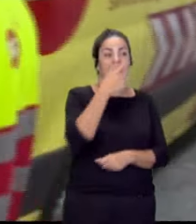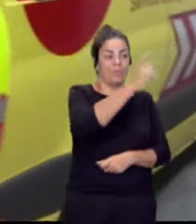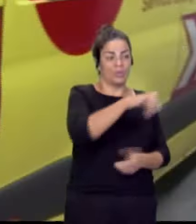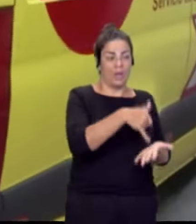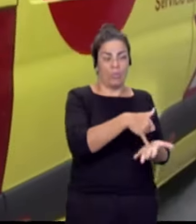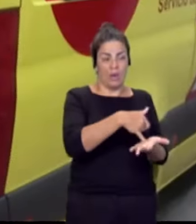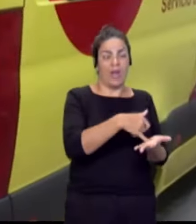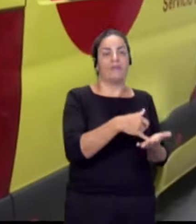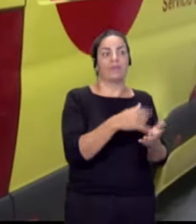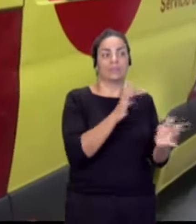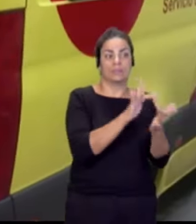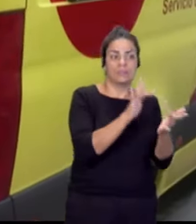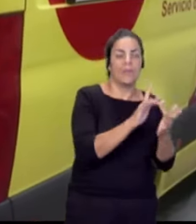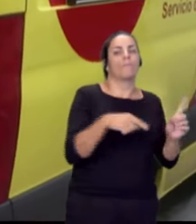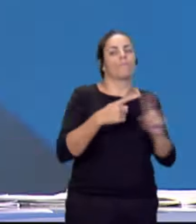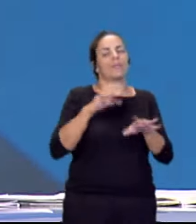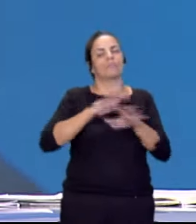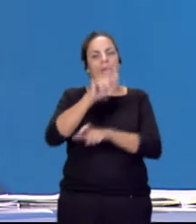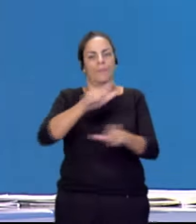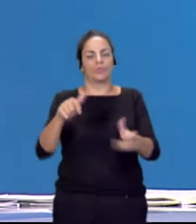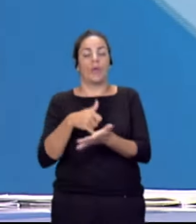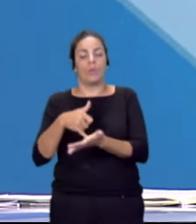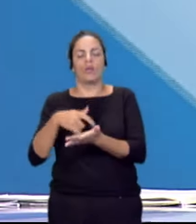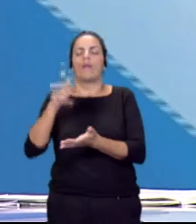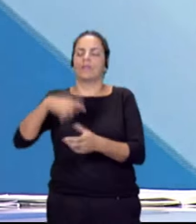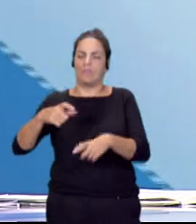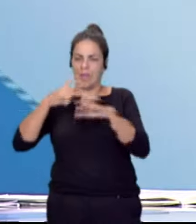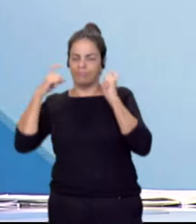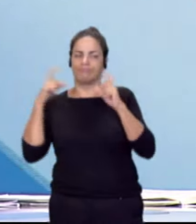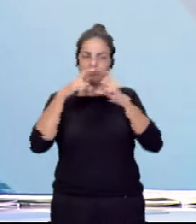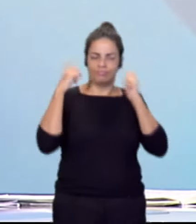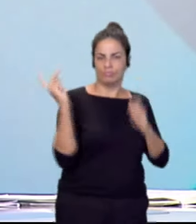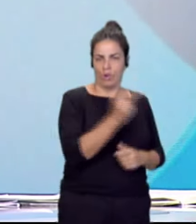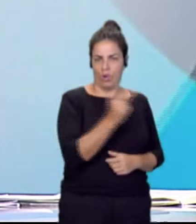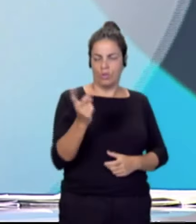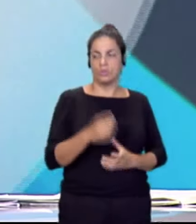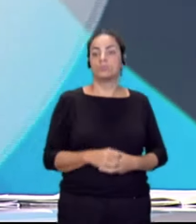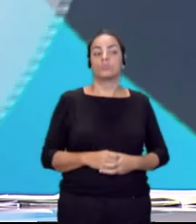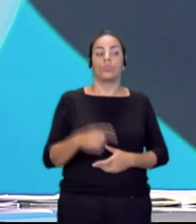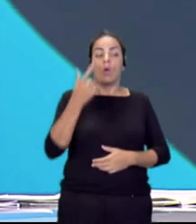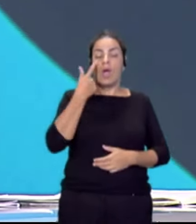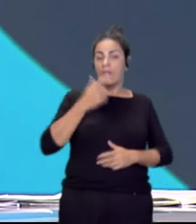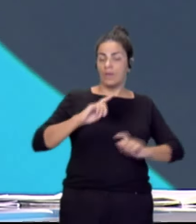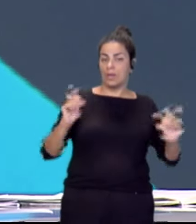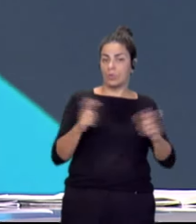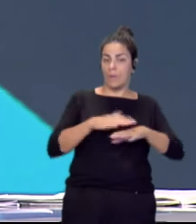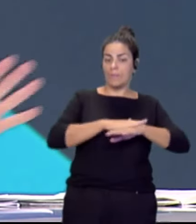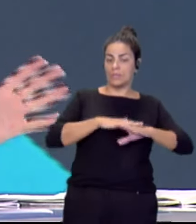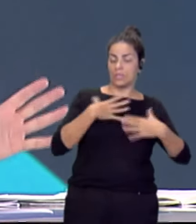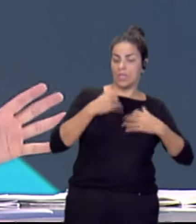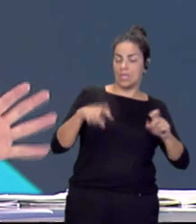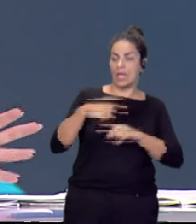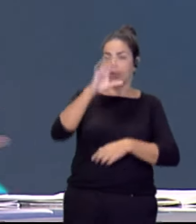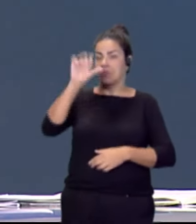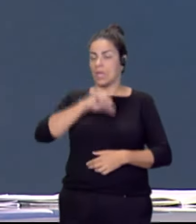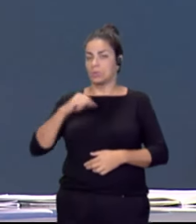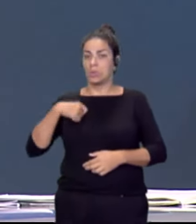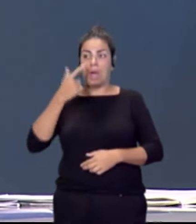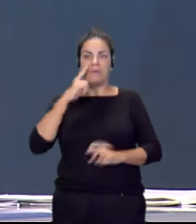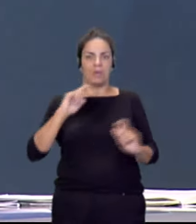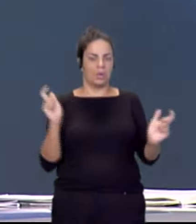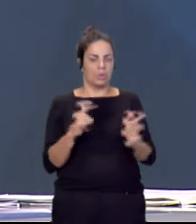para esas personas vulnerables. Pues veremos qué da de sí esa reunión del Ministerio de Sanidad con las comunidades autónomas, a ver si propone, pues bueno, que